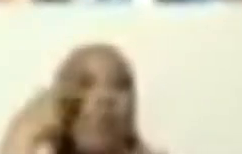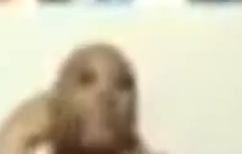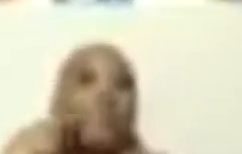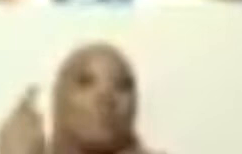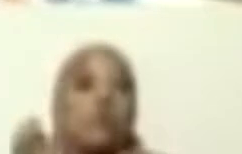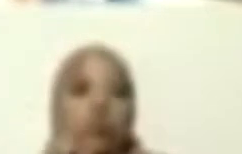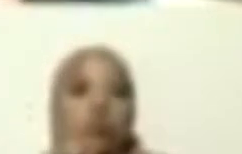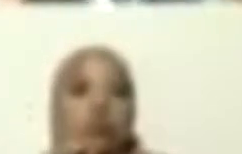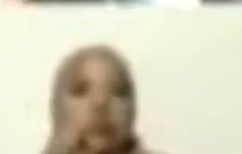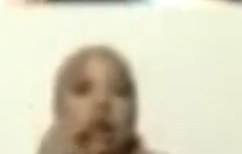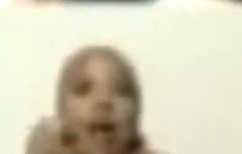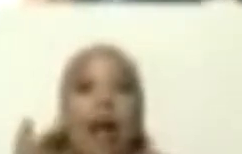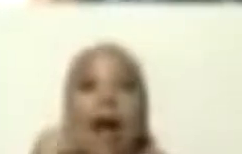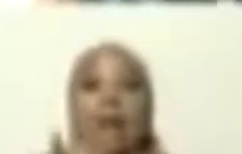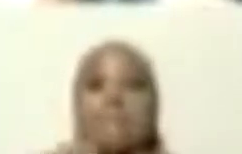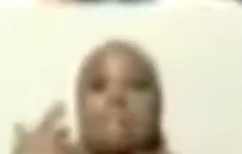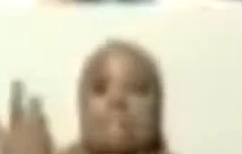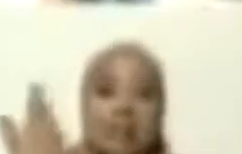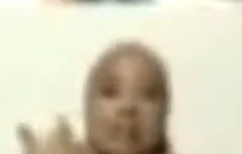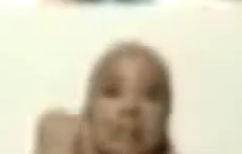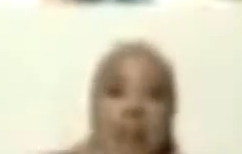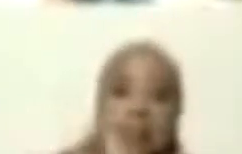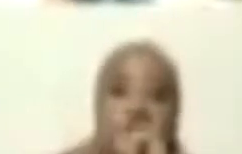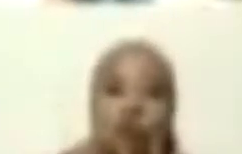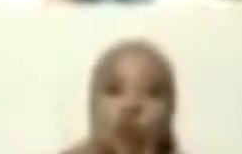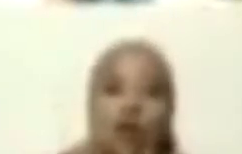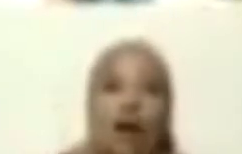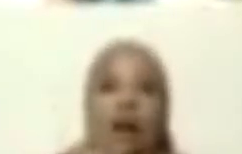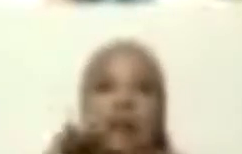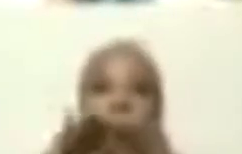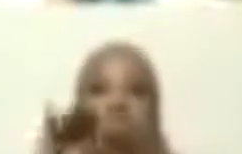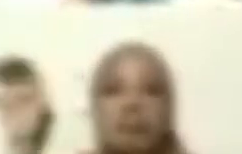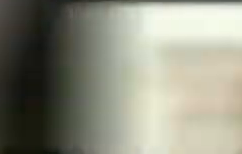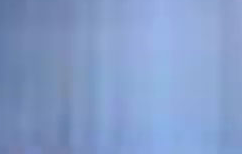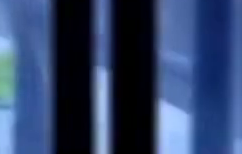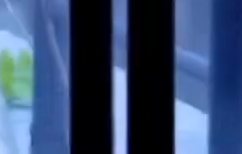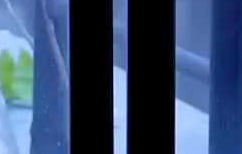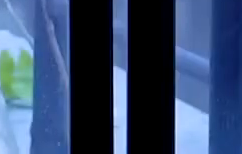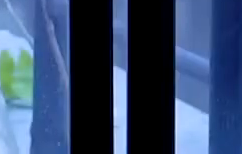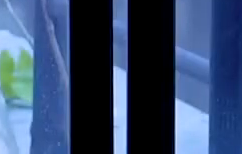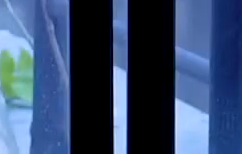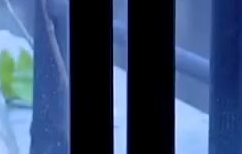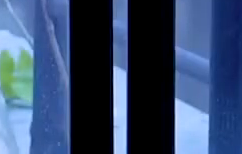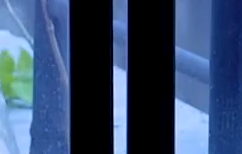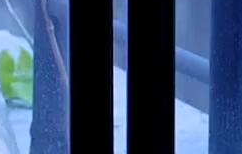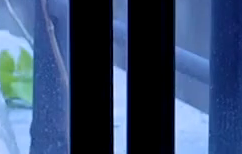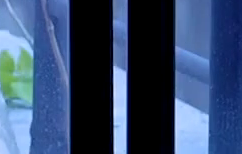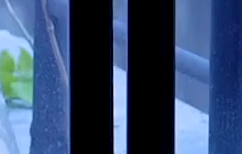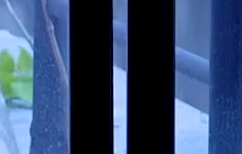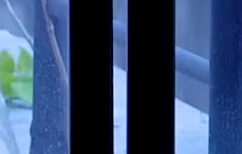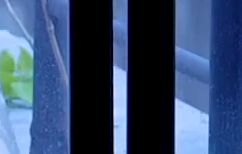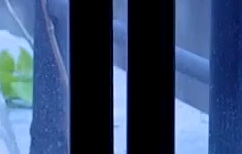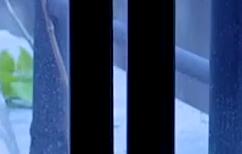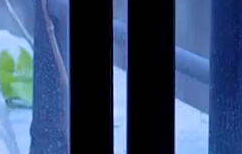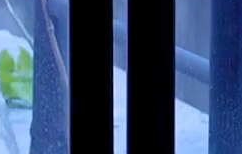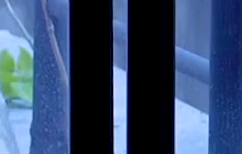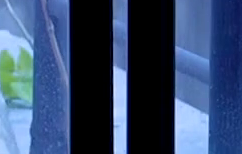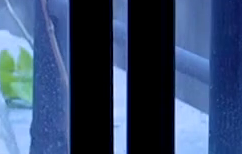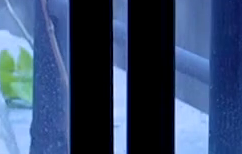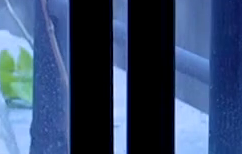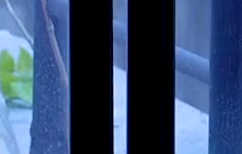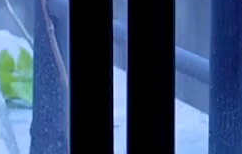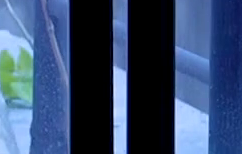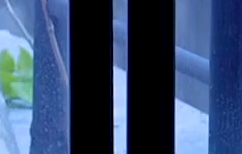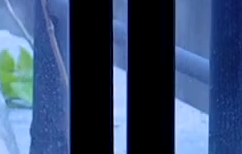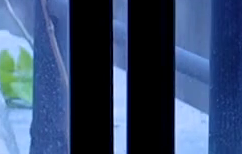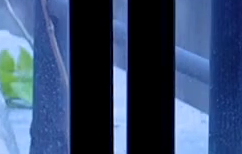ese sendero del comercio internacional y del mundo fuera de las fronteras de Venezuela. El presidente de Cacaos Venezuela, José